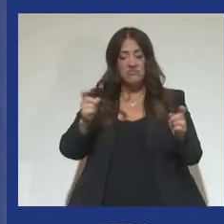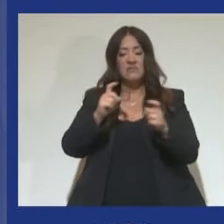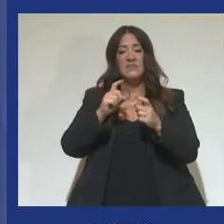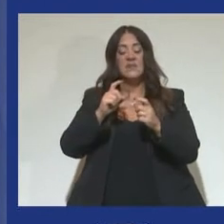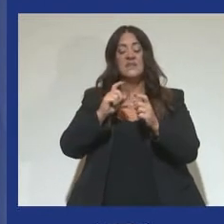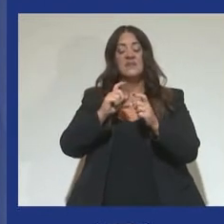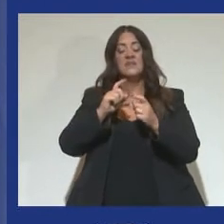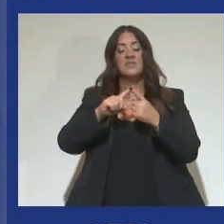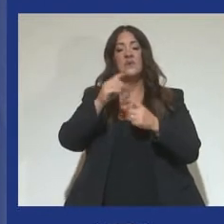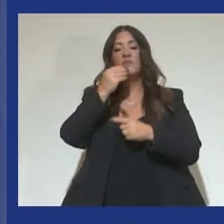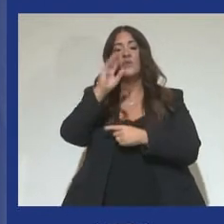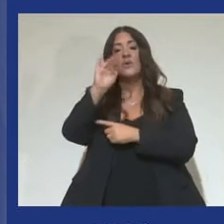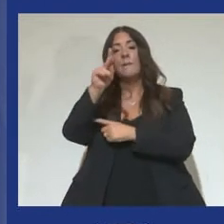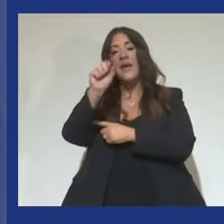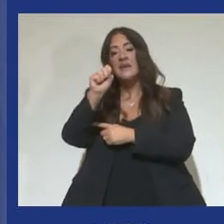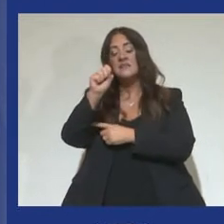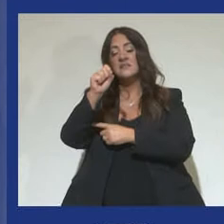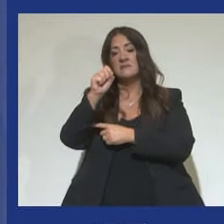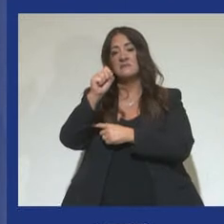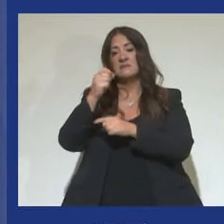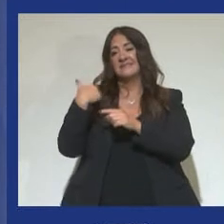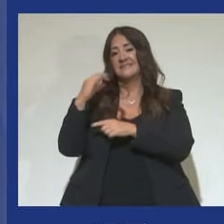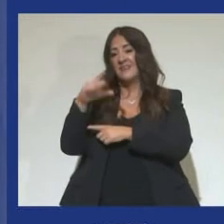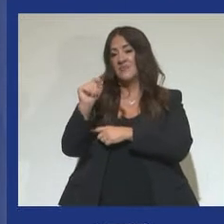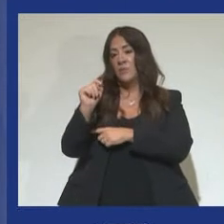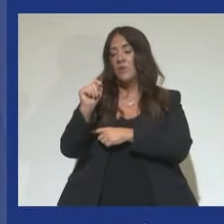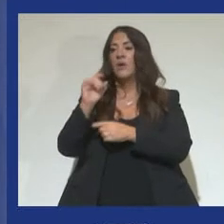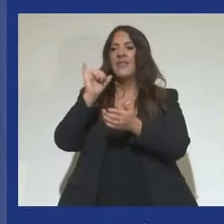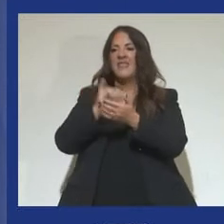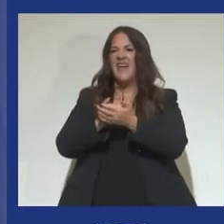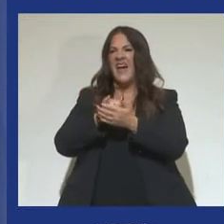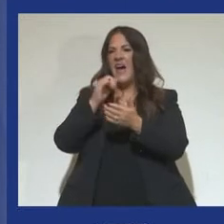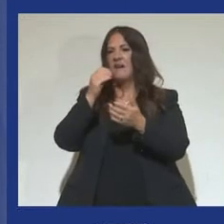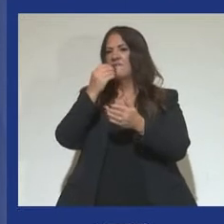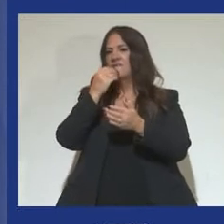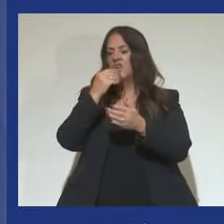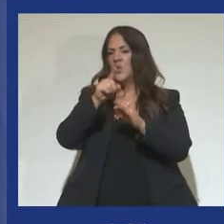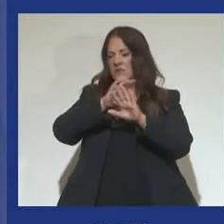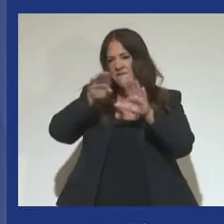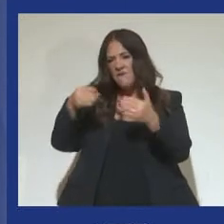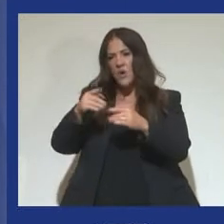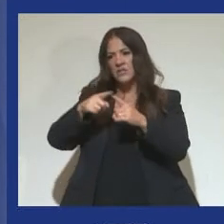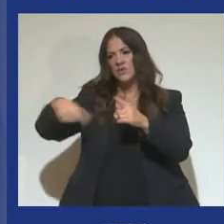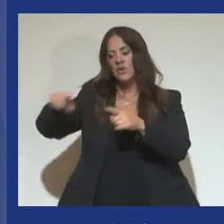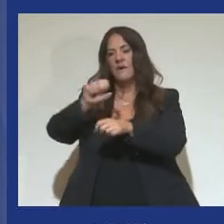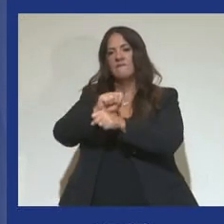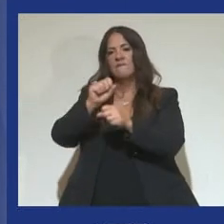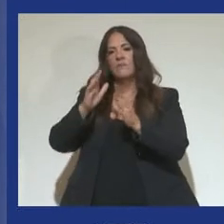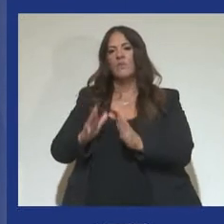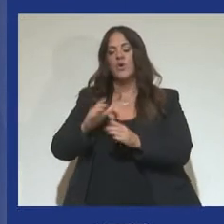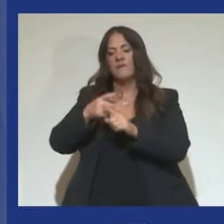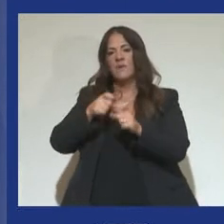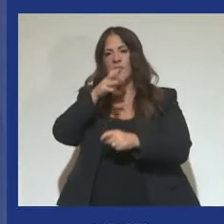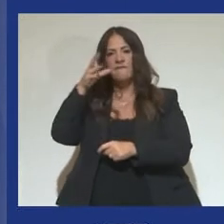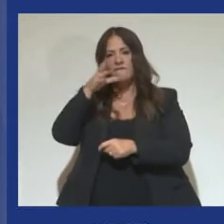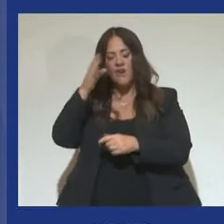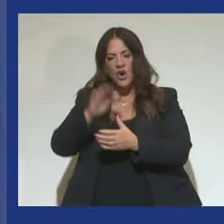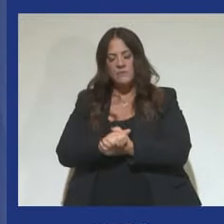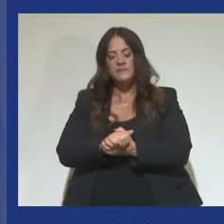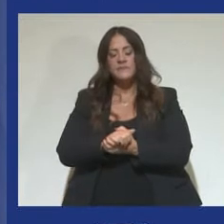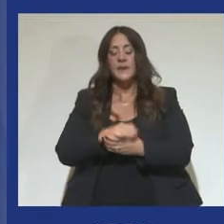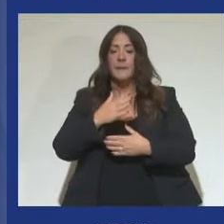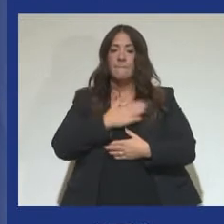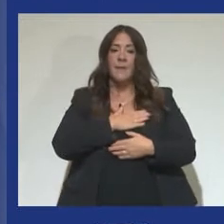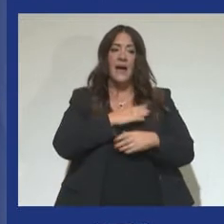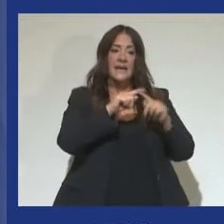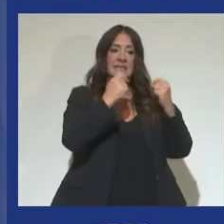octubre para bancos de comida también fue dirigida para ayudar a apoyar a los trabajadores agrícolas y quiero pedirle a mi equipo que les proporciona a